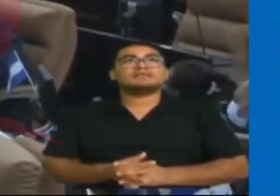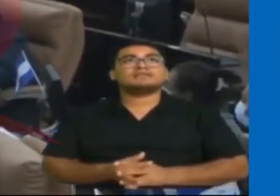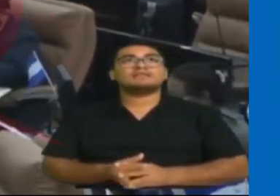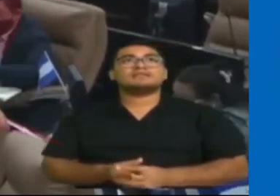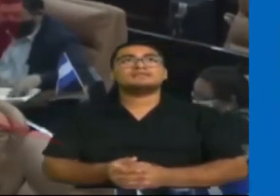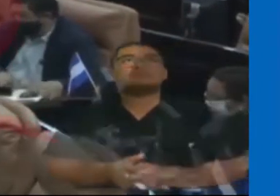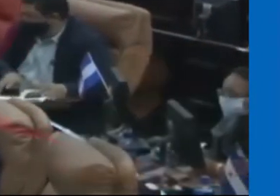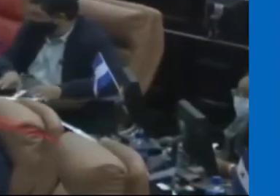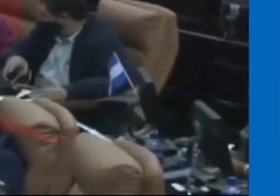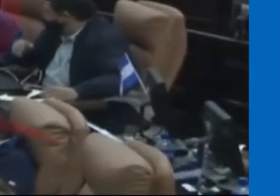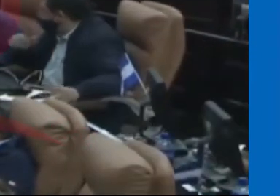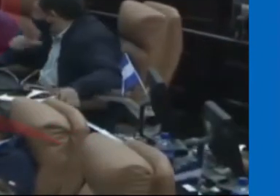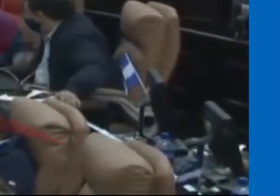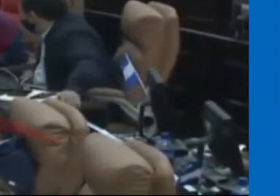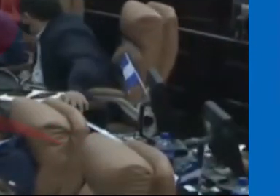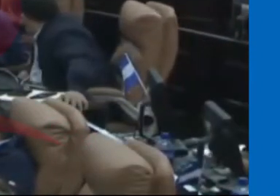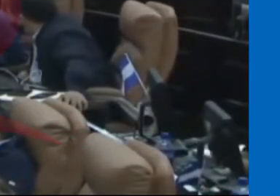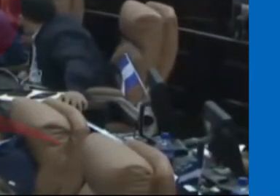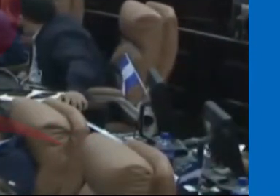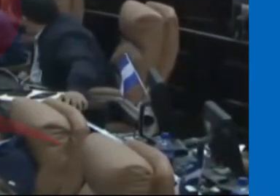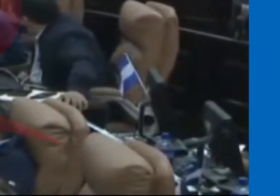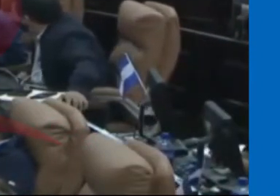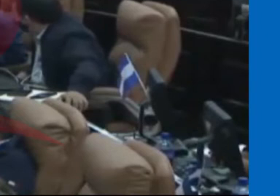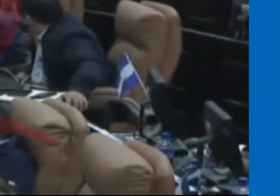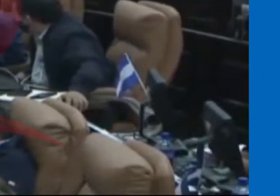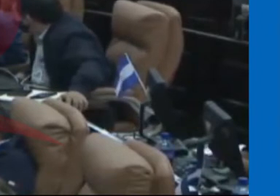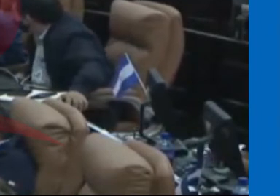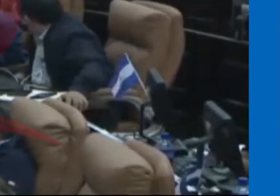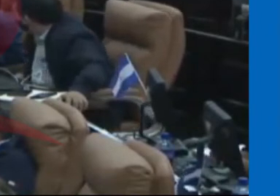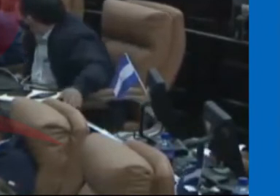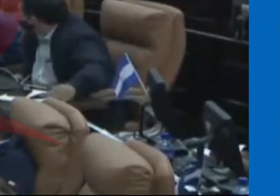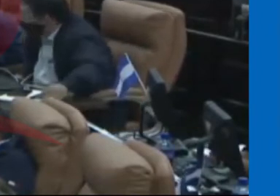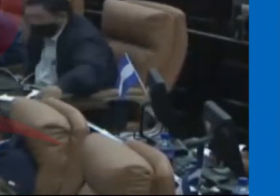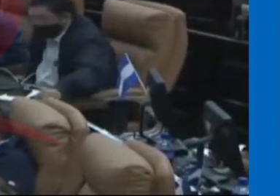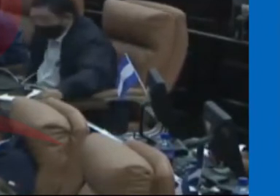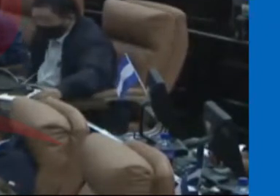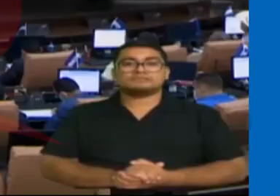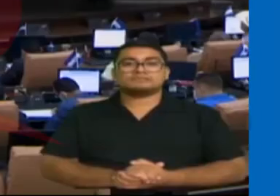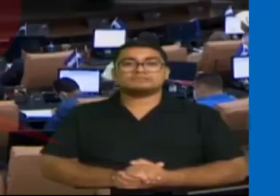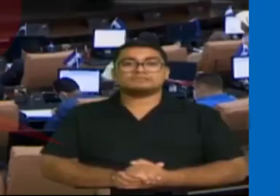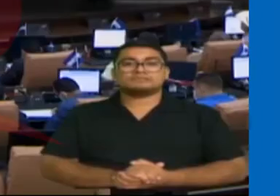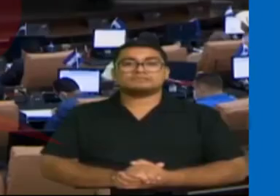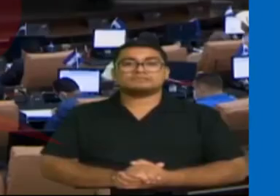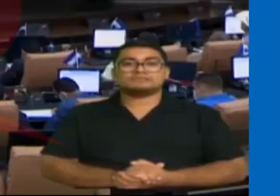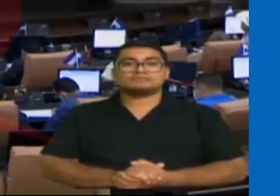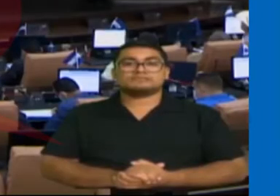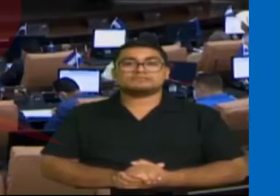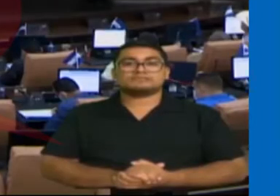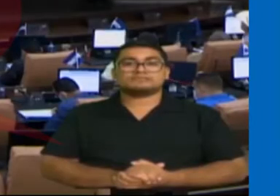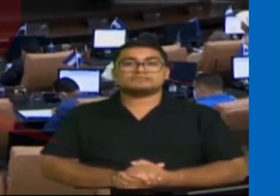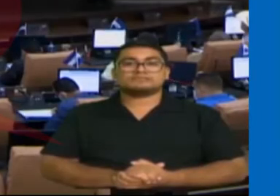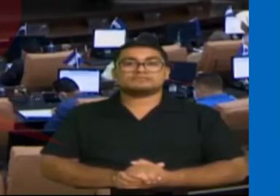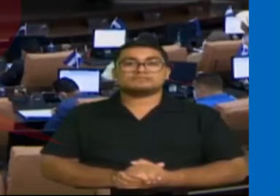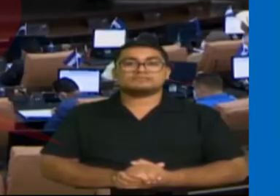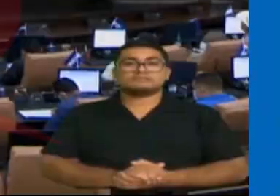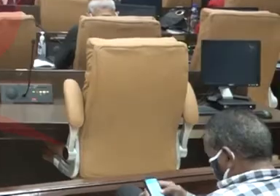la condición de diputada a la señora María Fernanda Flores. Con 80 votos a favor,